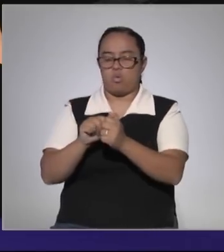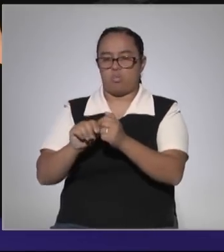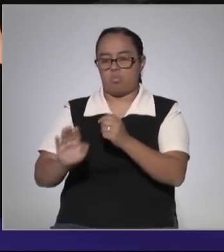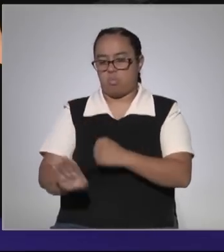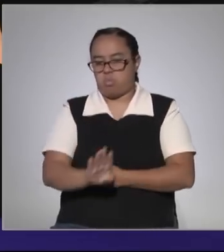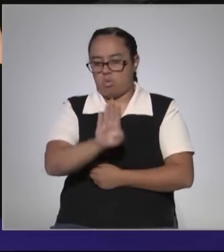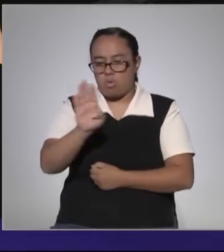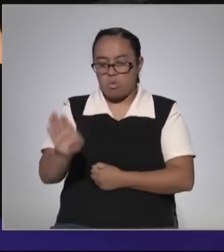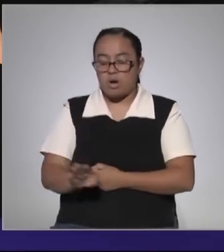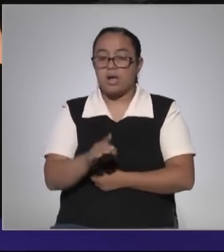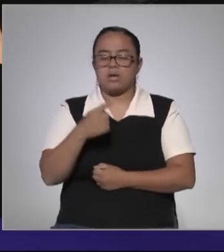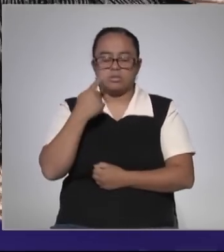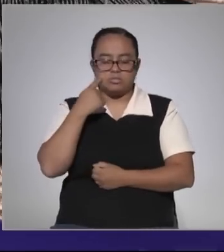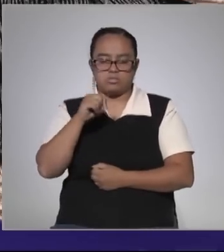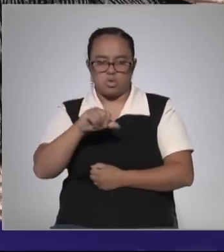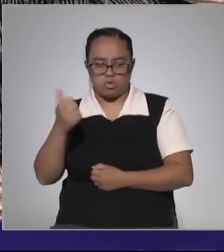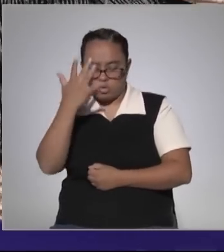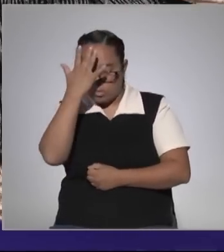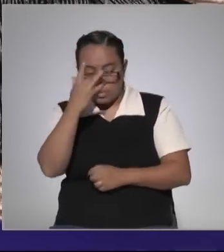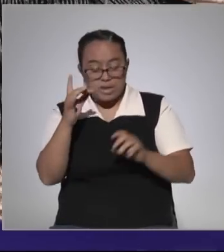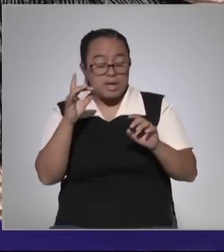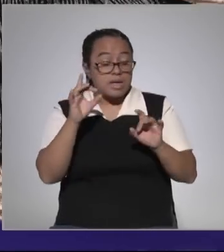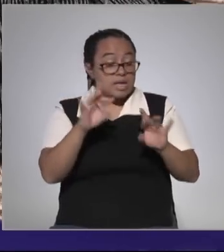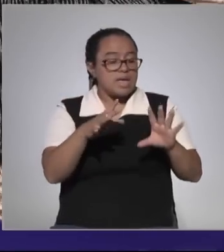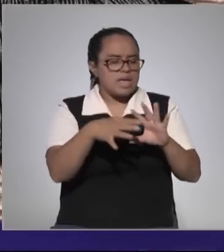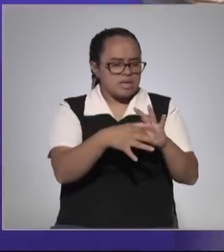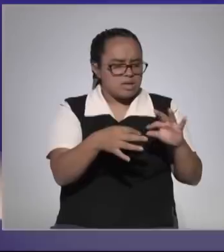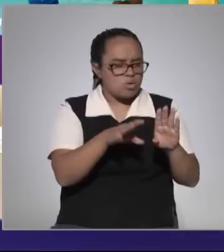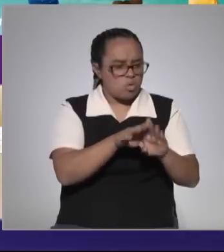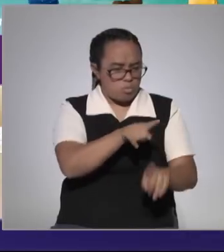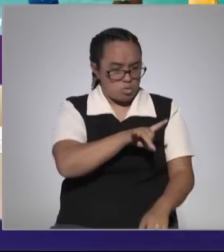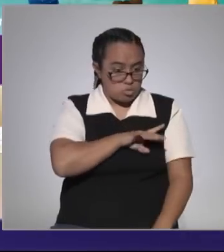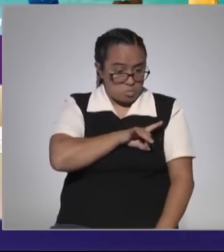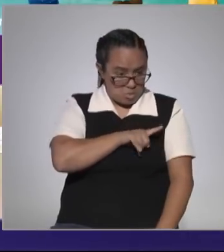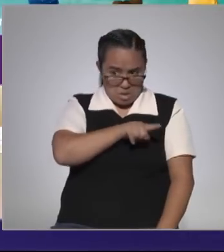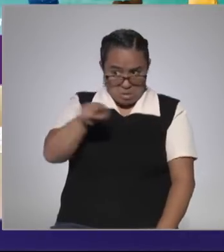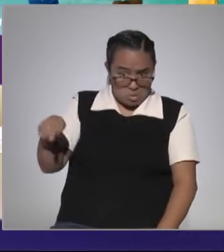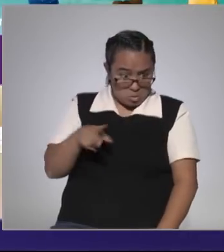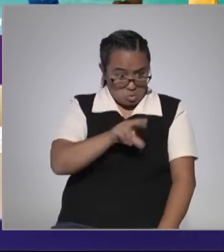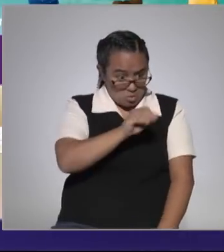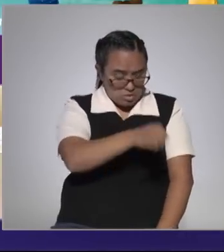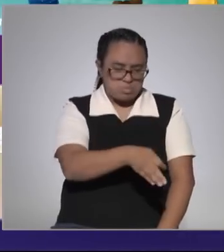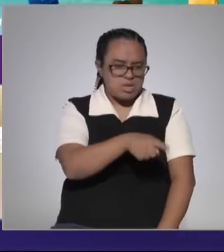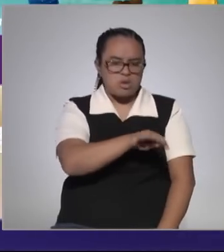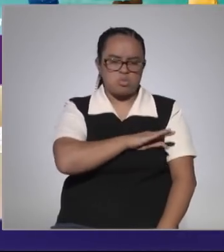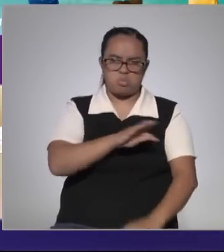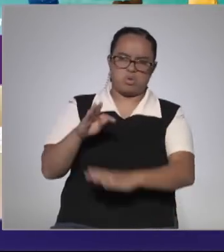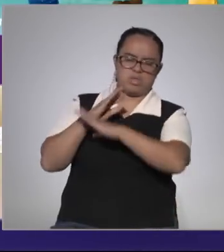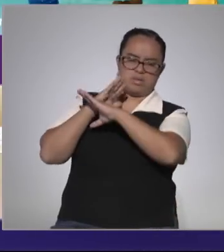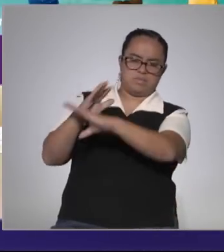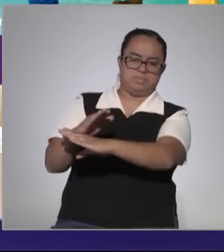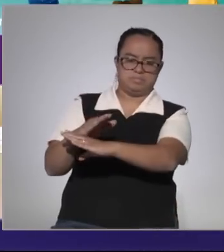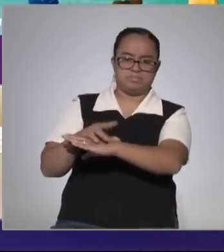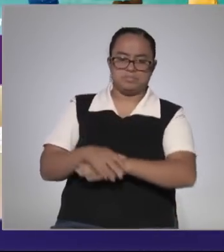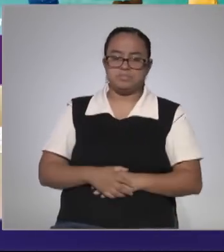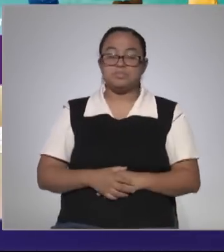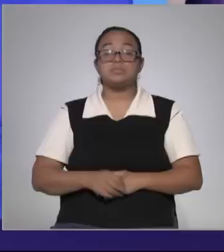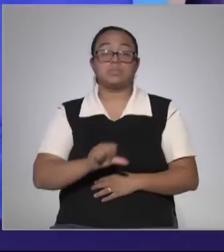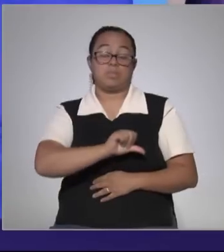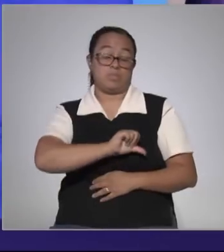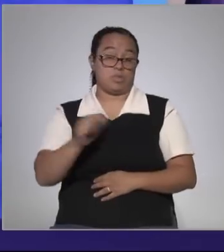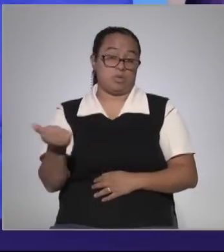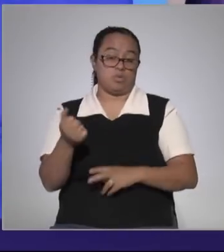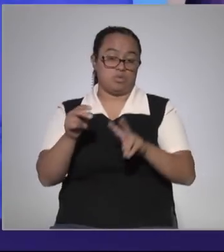mágico les enseñarán cómo luchar contra el miedo al rechazo. No podemos dejar la oportunidad en esta